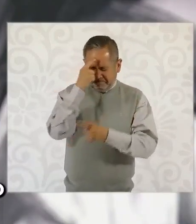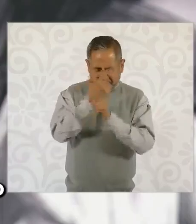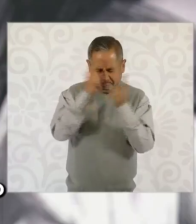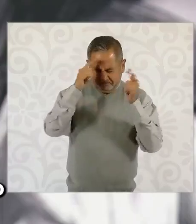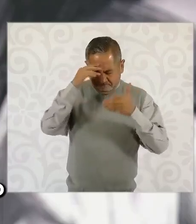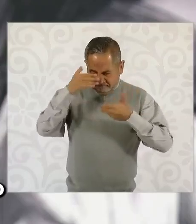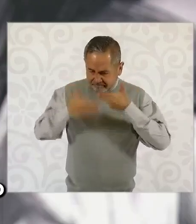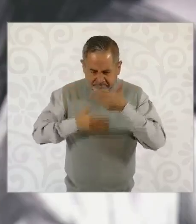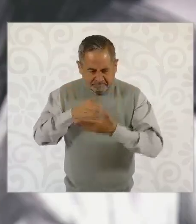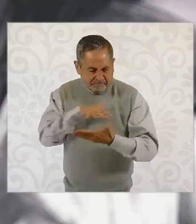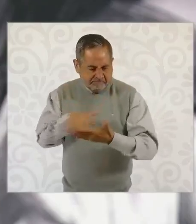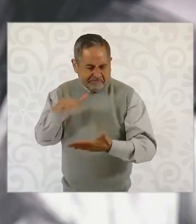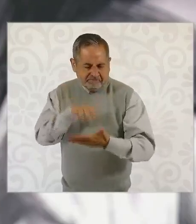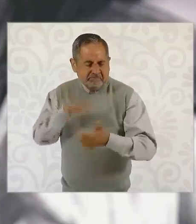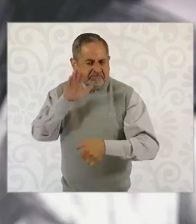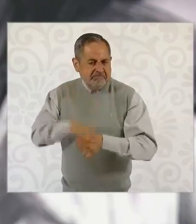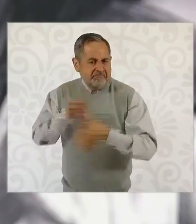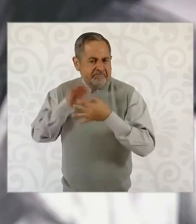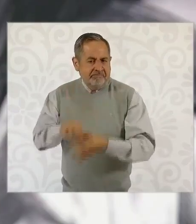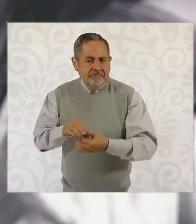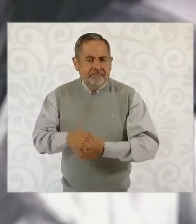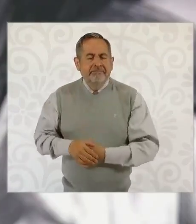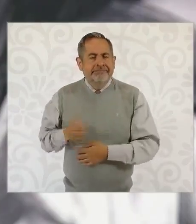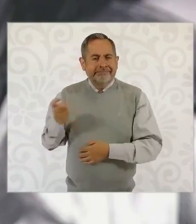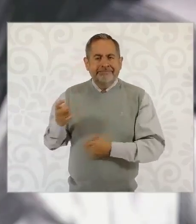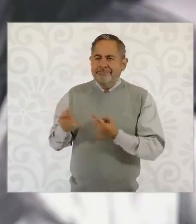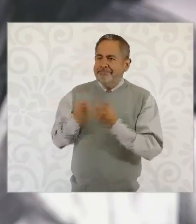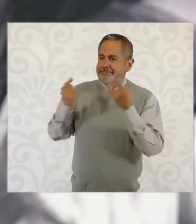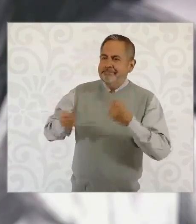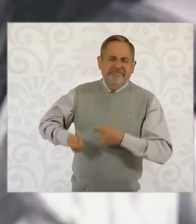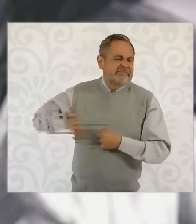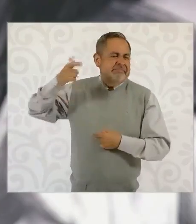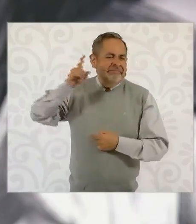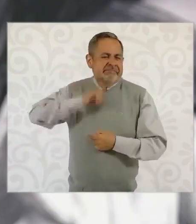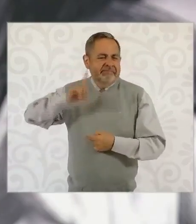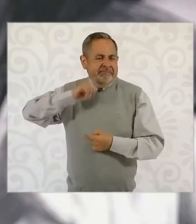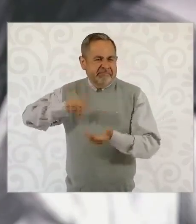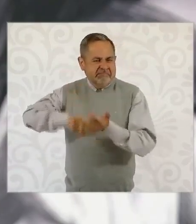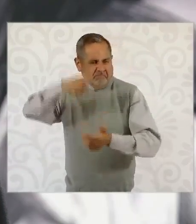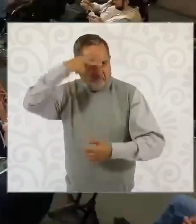lectura científicos. Esta es la historia de la primera física mexicana. Muchas gracias.